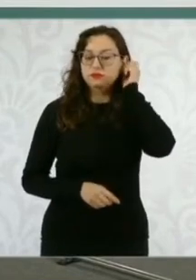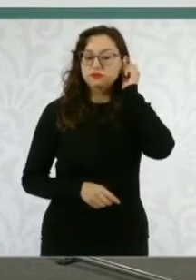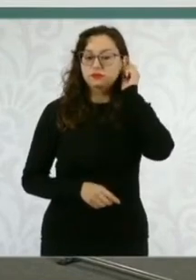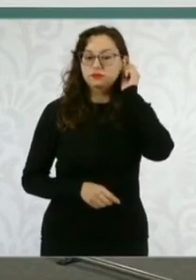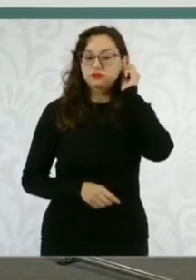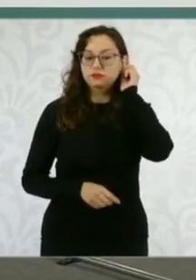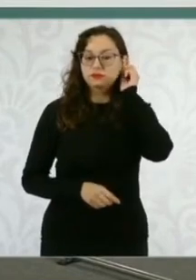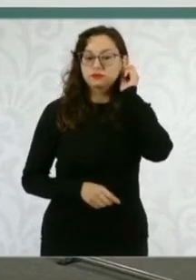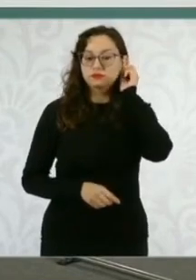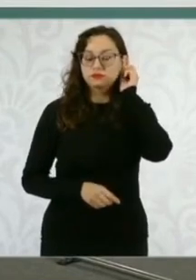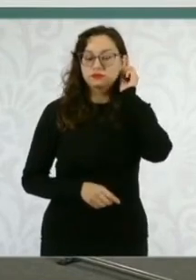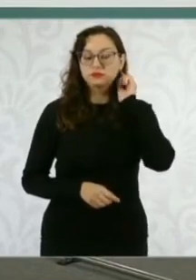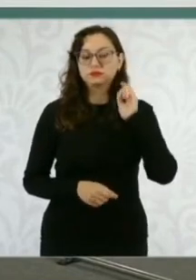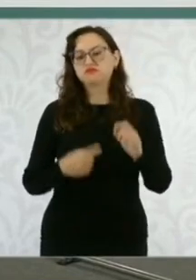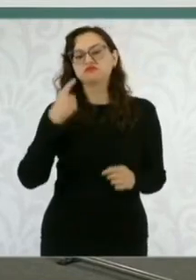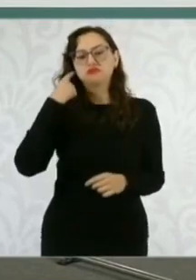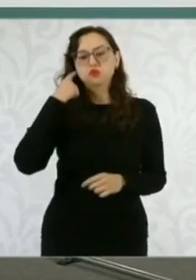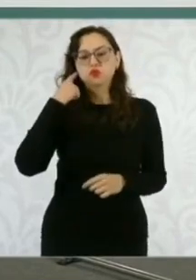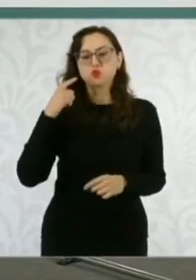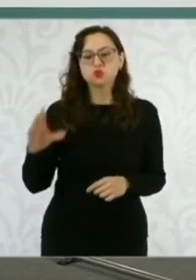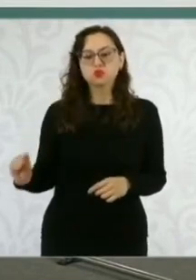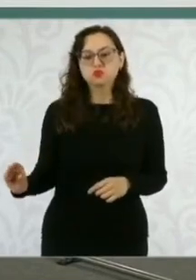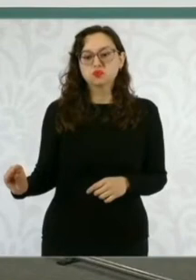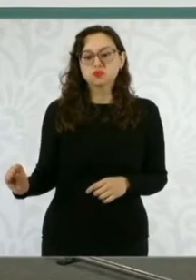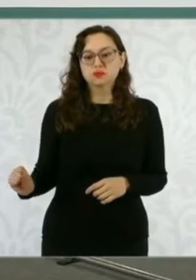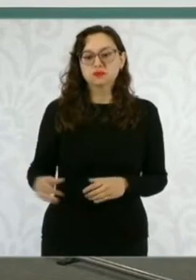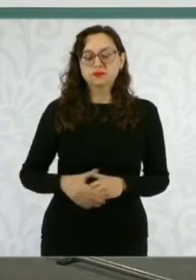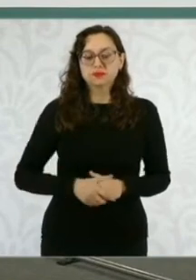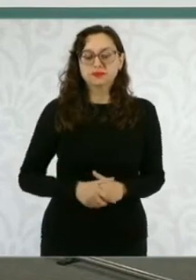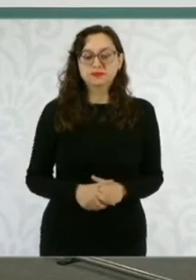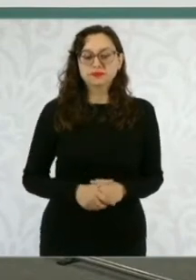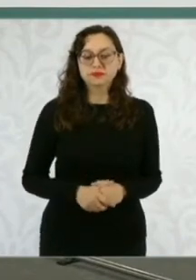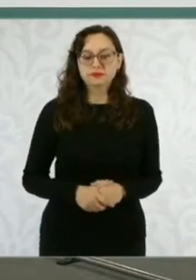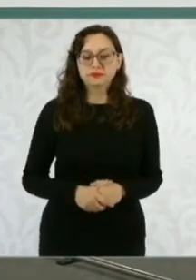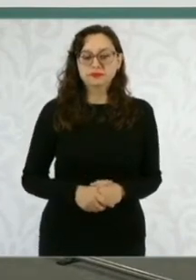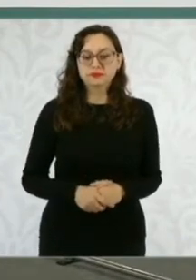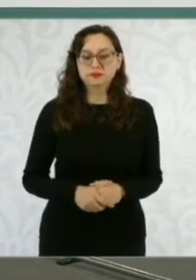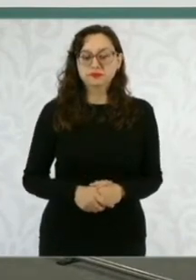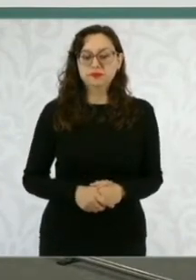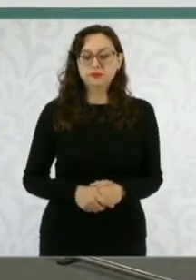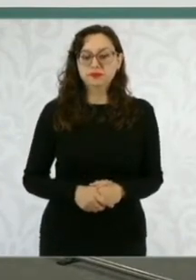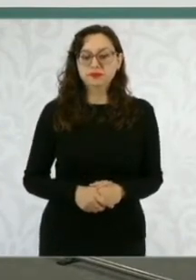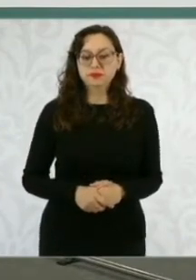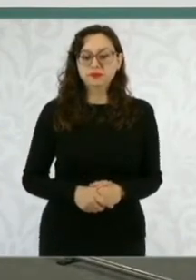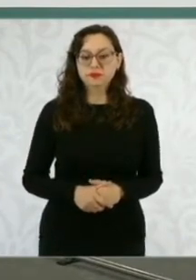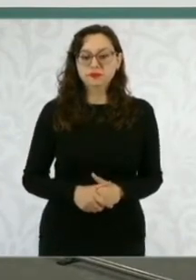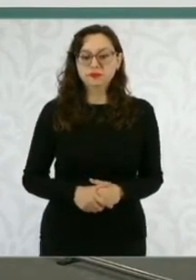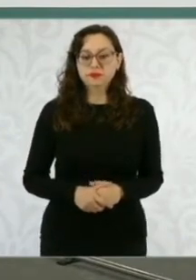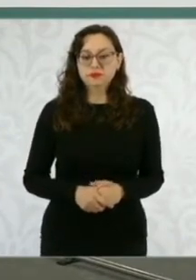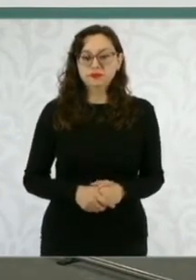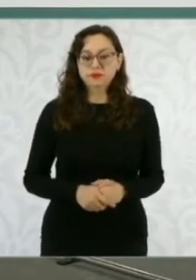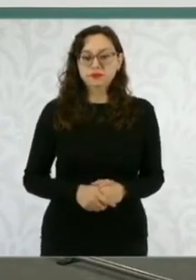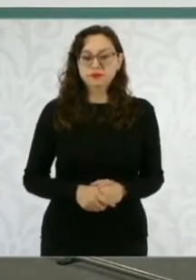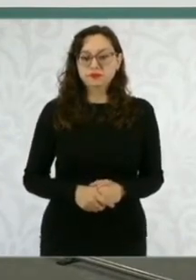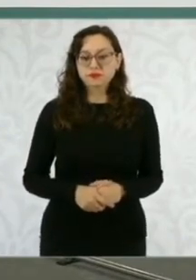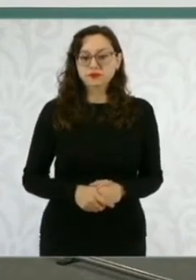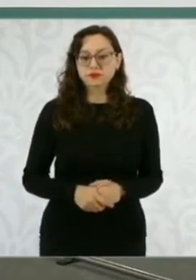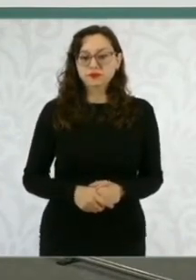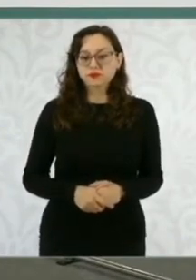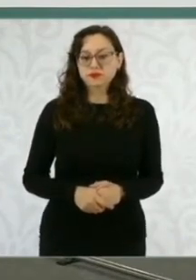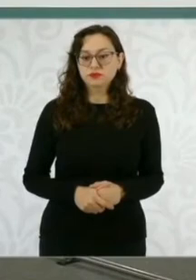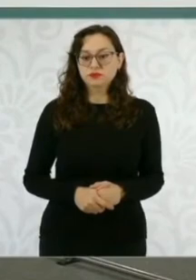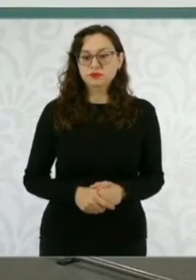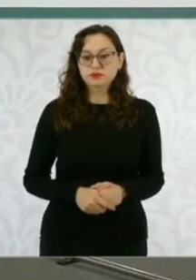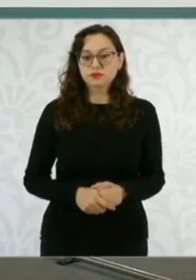y está cerrado, entonces sería una forma también de saber que existen, pero no hacían o no hacen